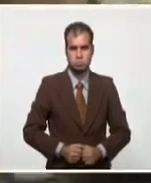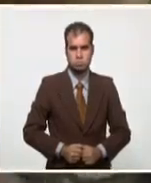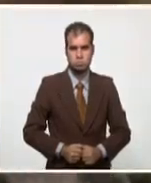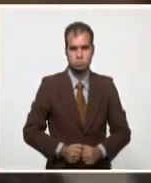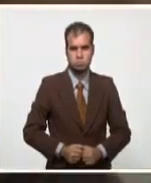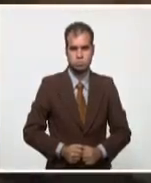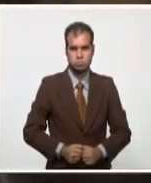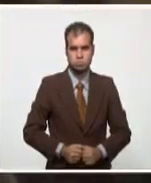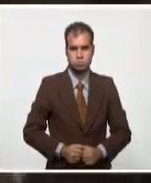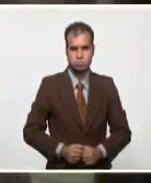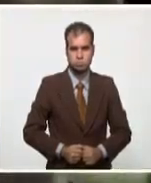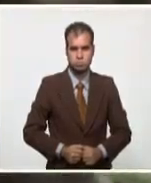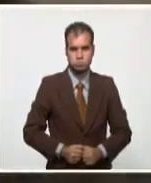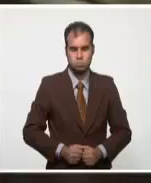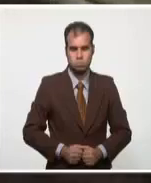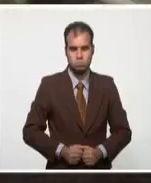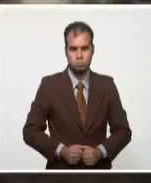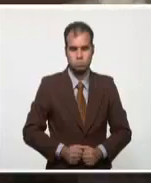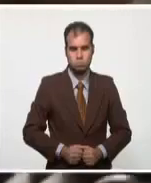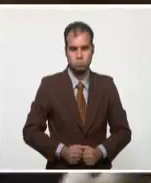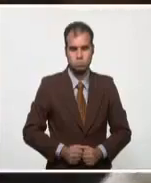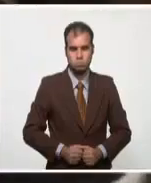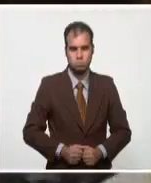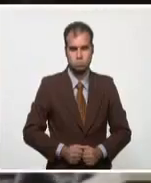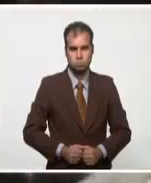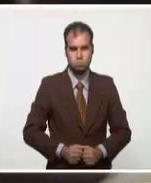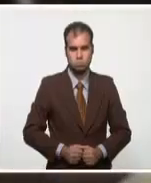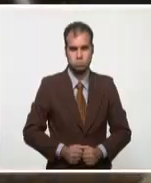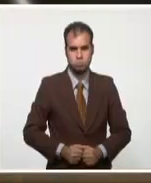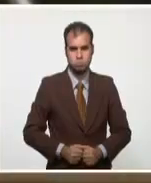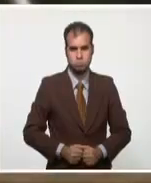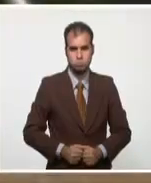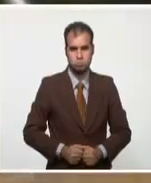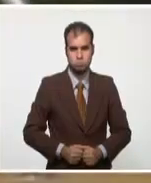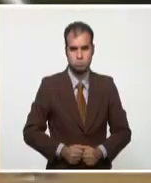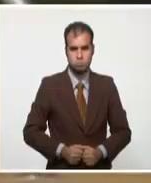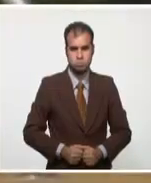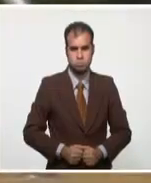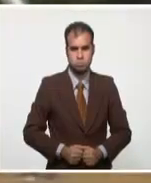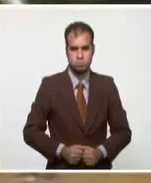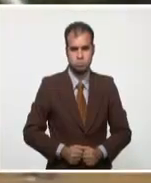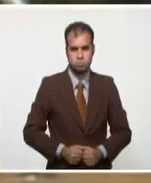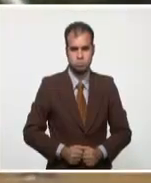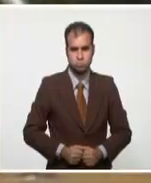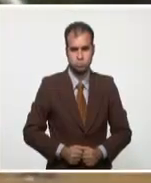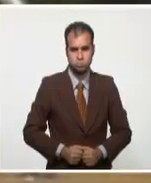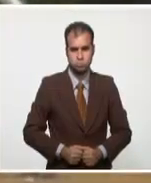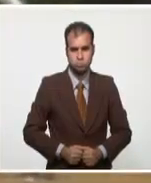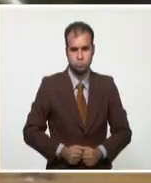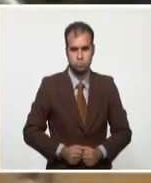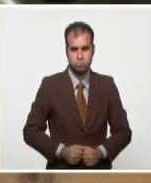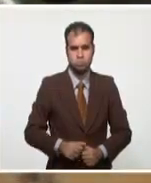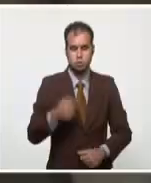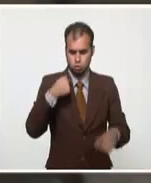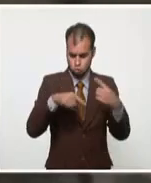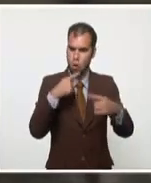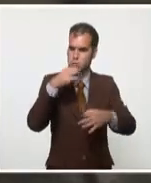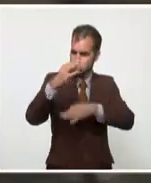Permítanme, en nombre de las Fuerzas Armadas Revolucionarias, expresar,